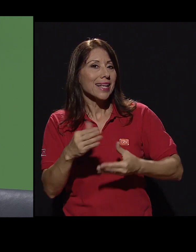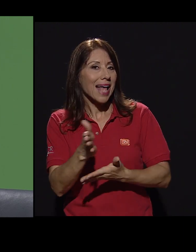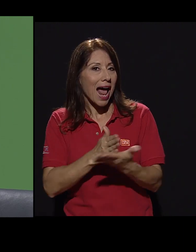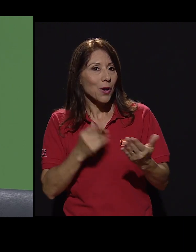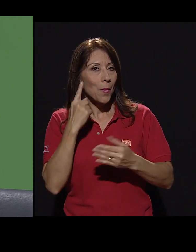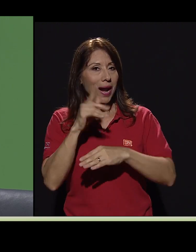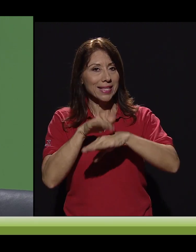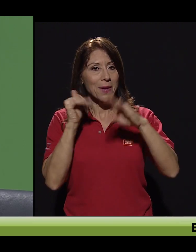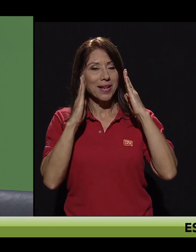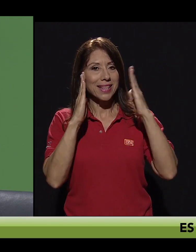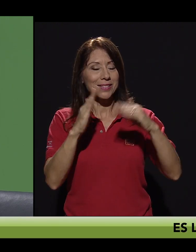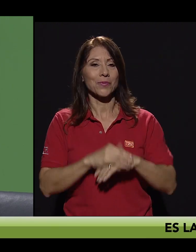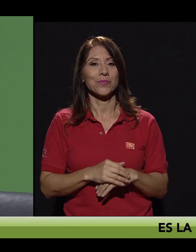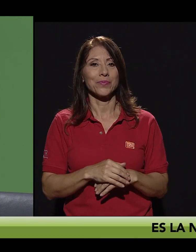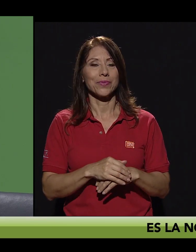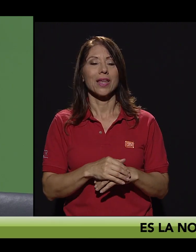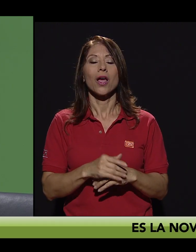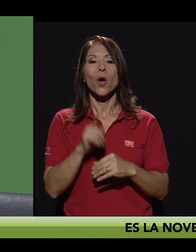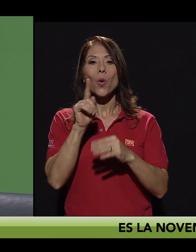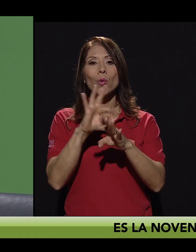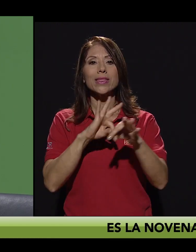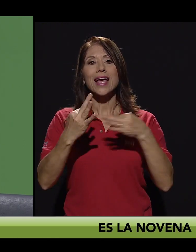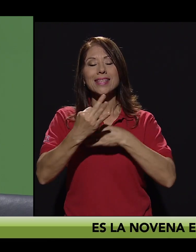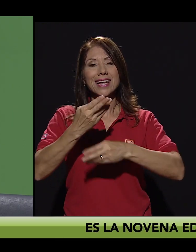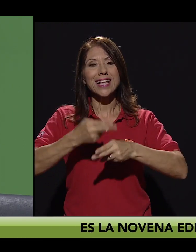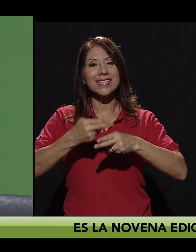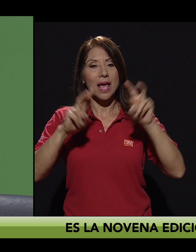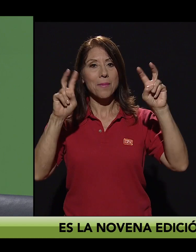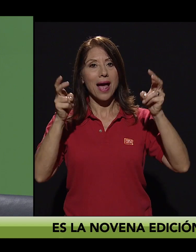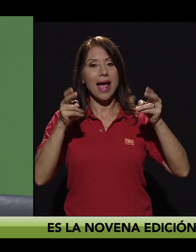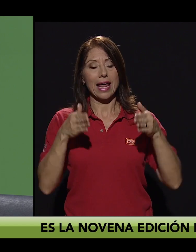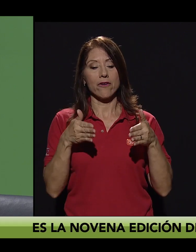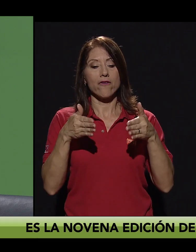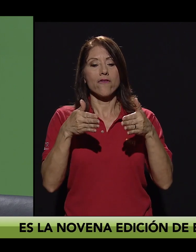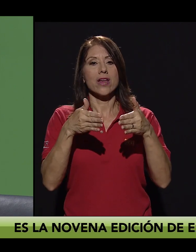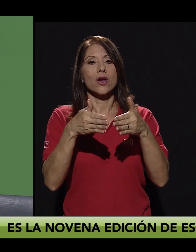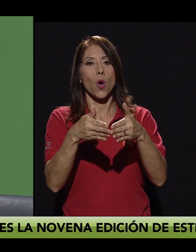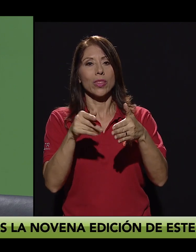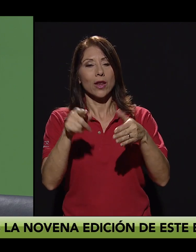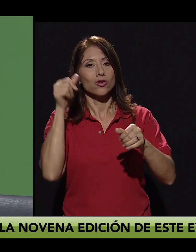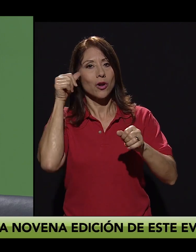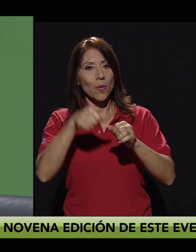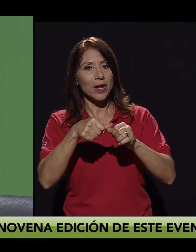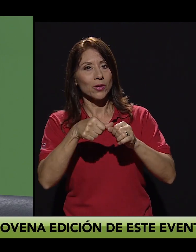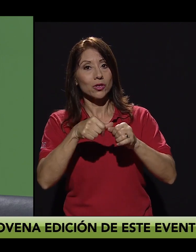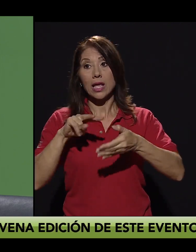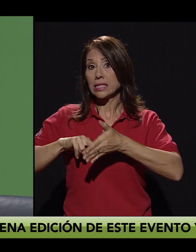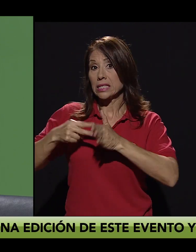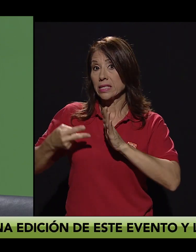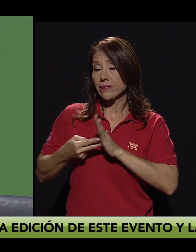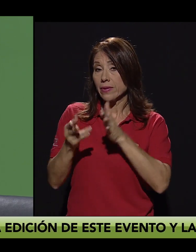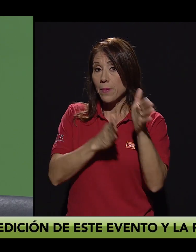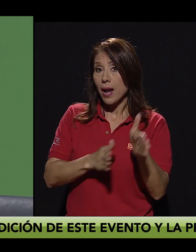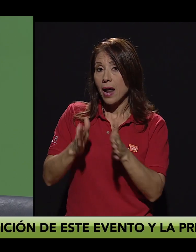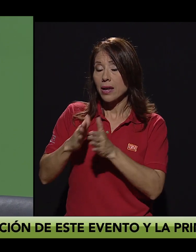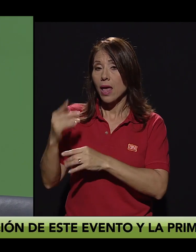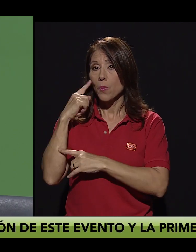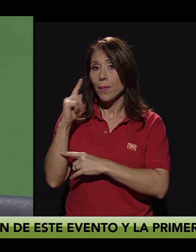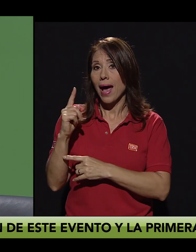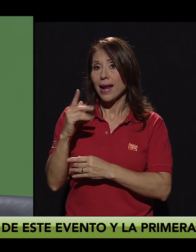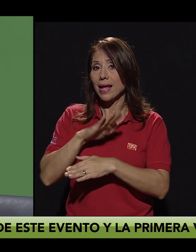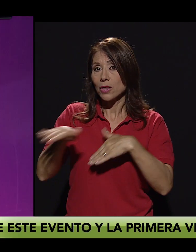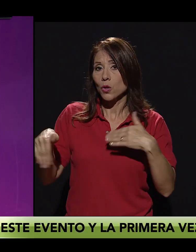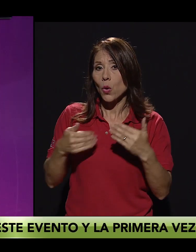Que les puede llamar la atención Un taller que se llama El rincón de los recuerdos Sí, es decir Está